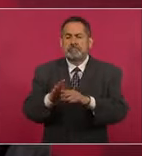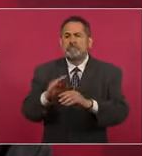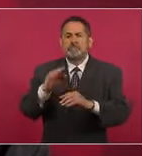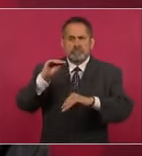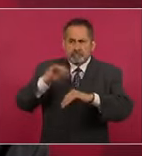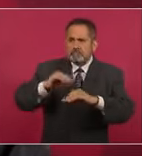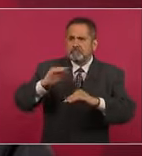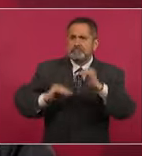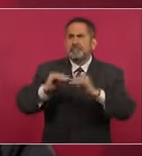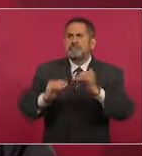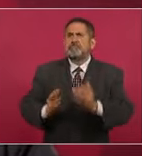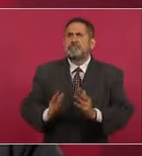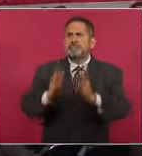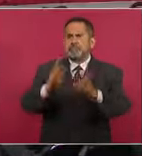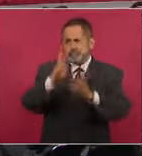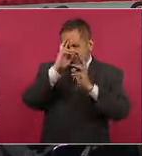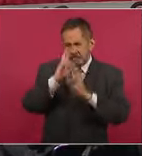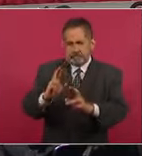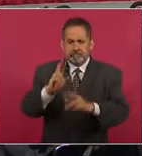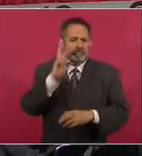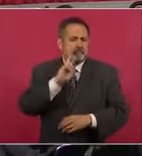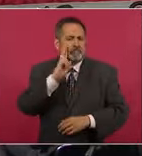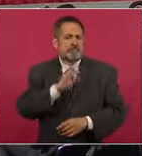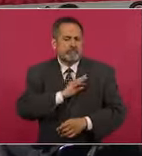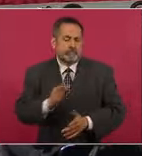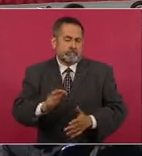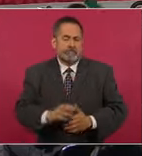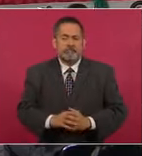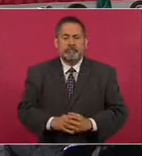construir o reconstruir ese memorial.